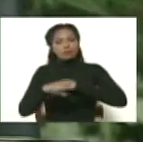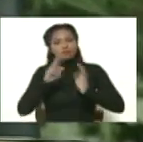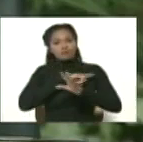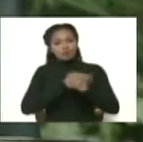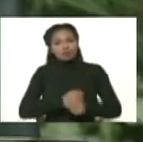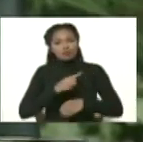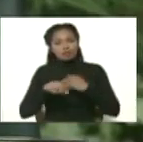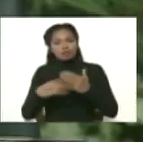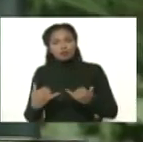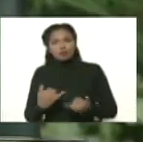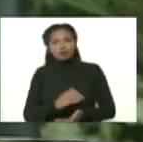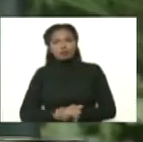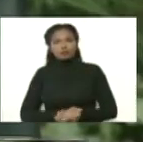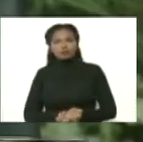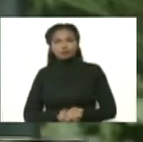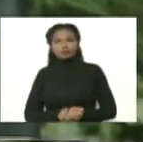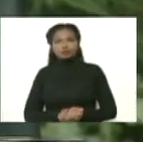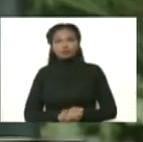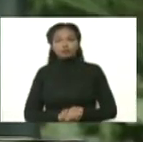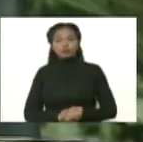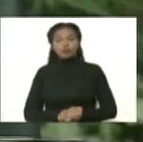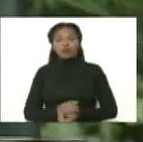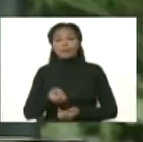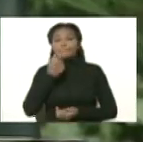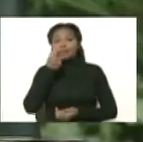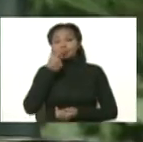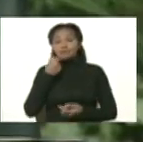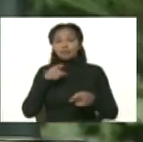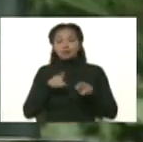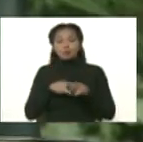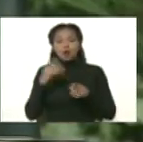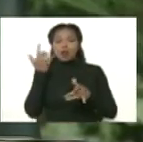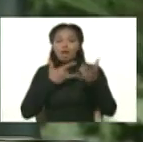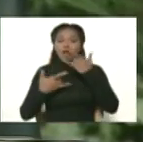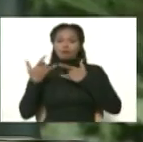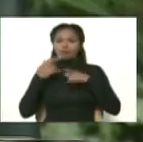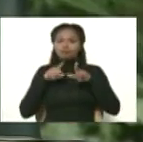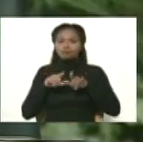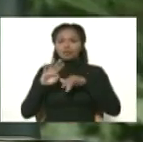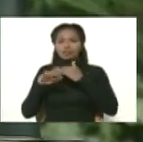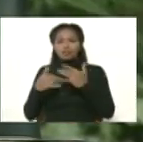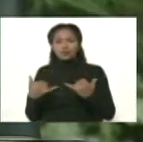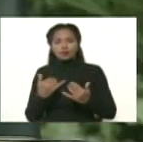empoderamiento. La medicina tradicional afrovenezolana,